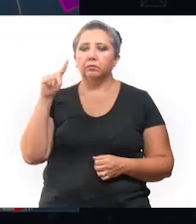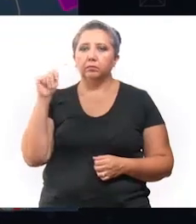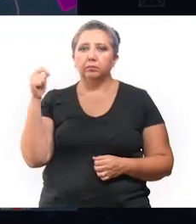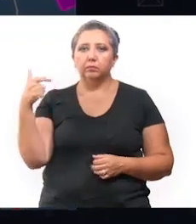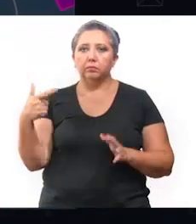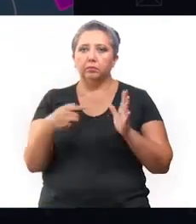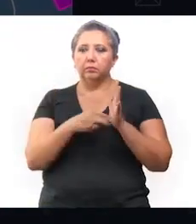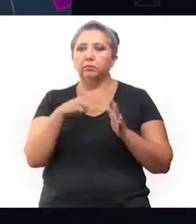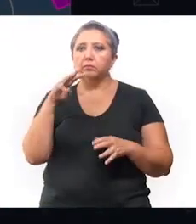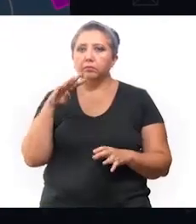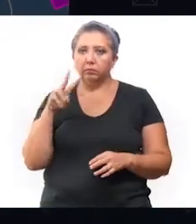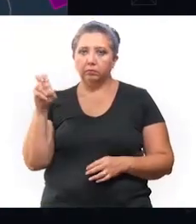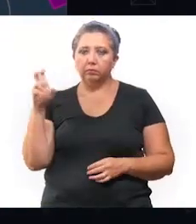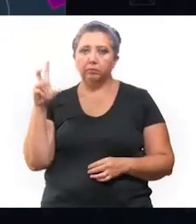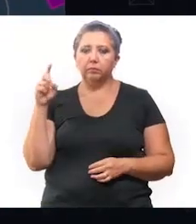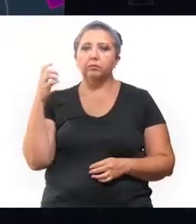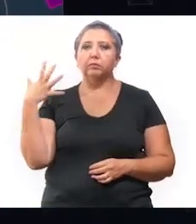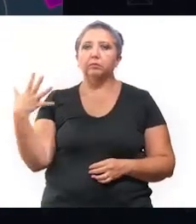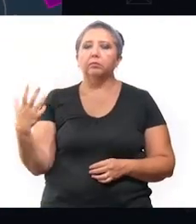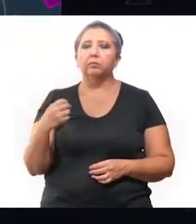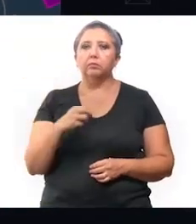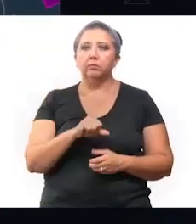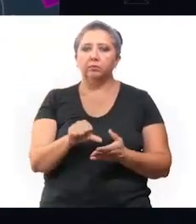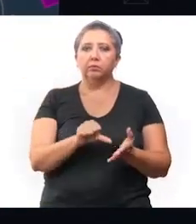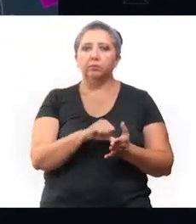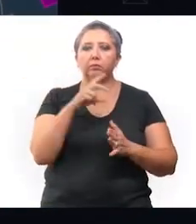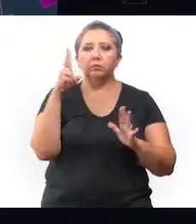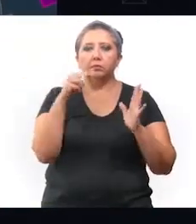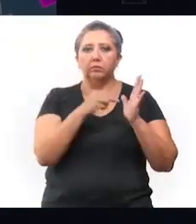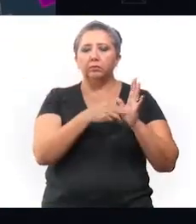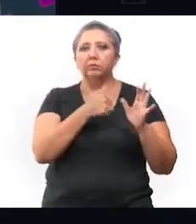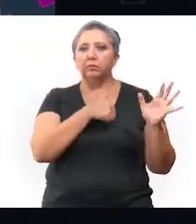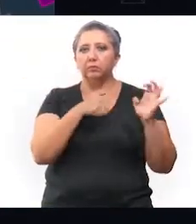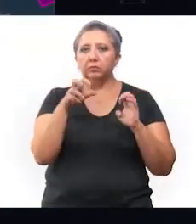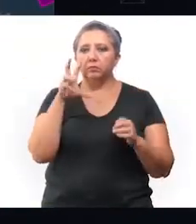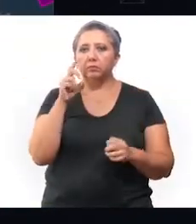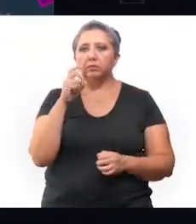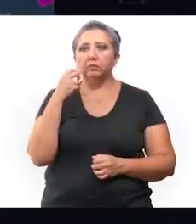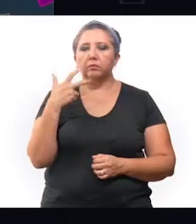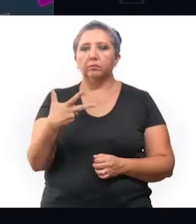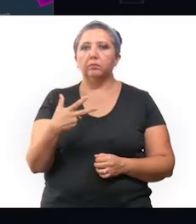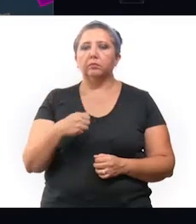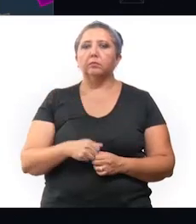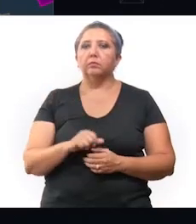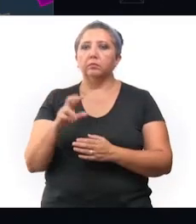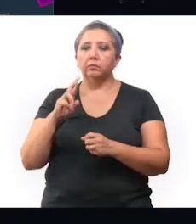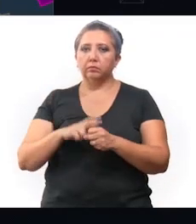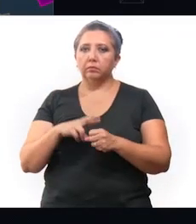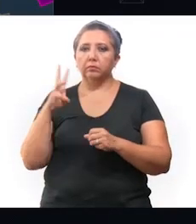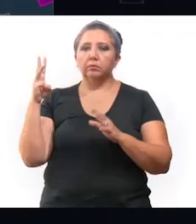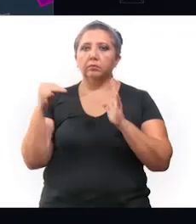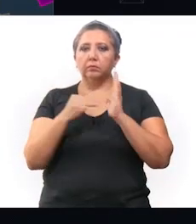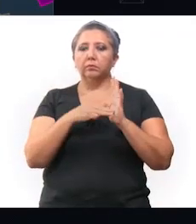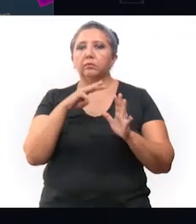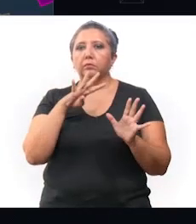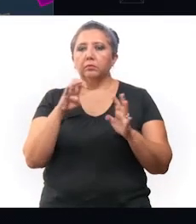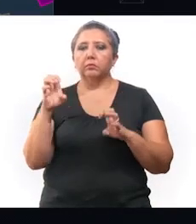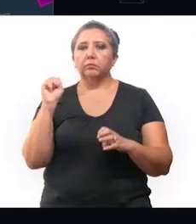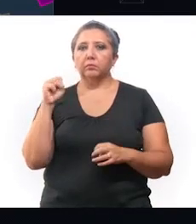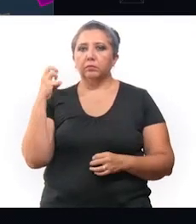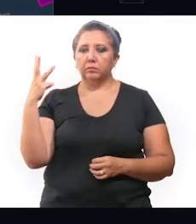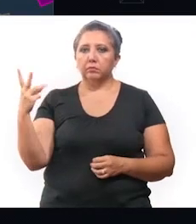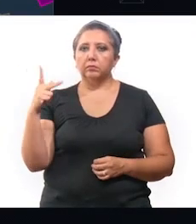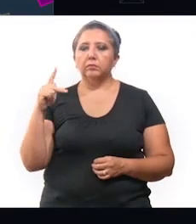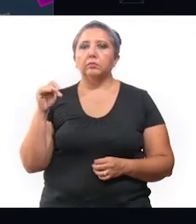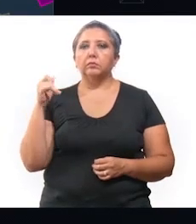oriente 7.235, en la zona centro 2.638, en la zona sur 3.963 y